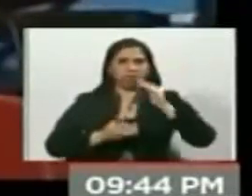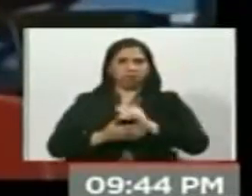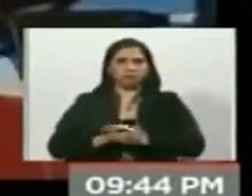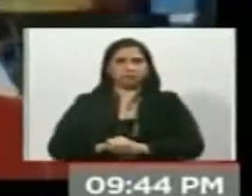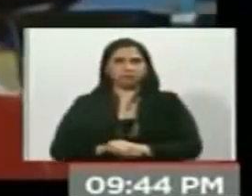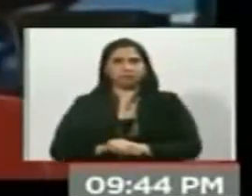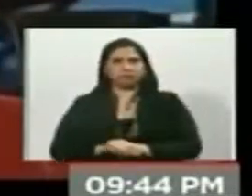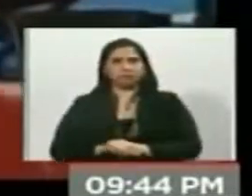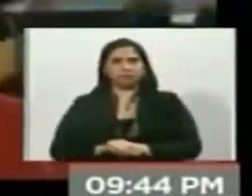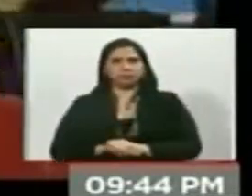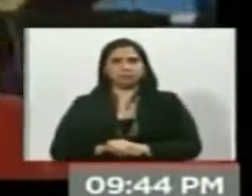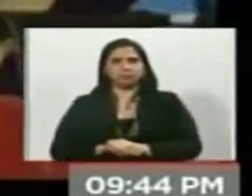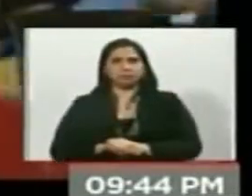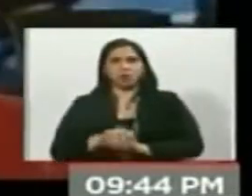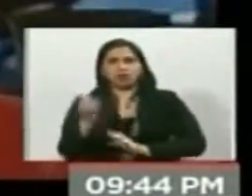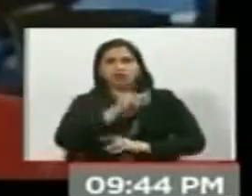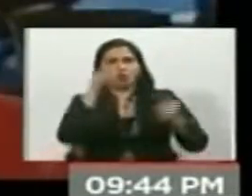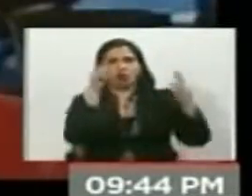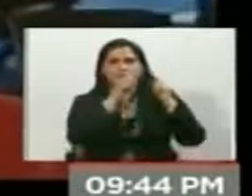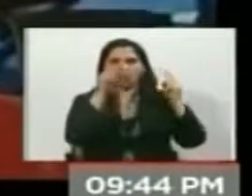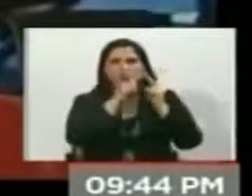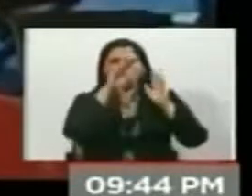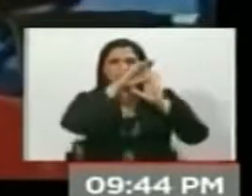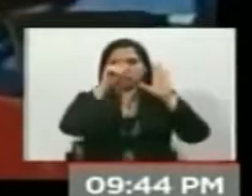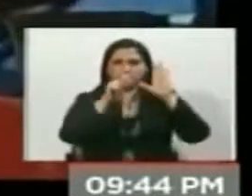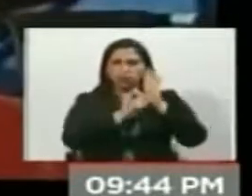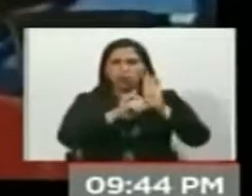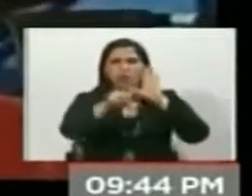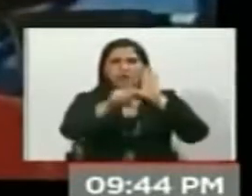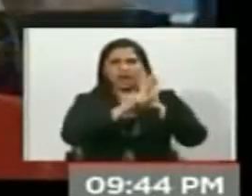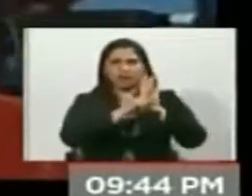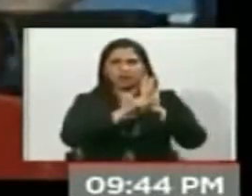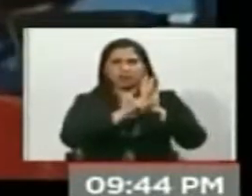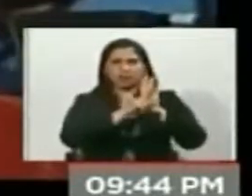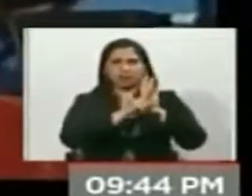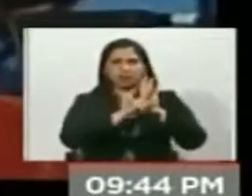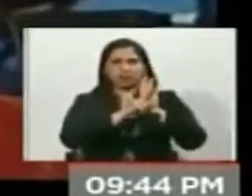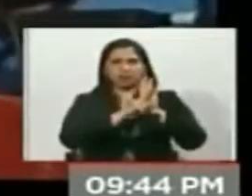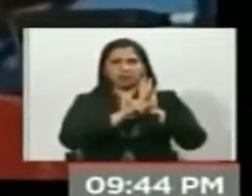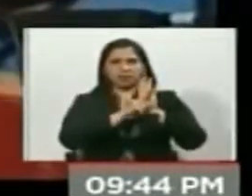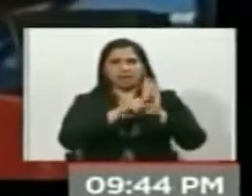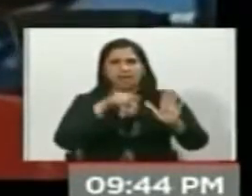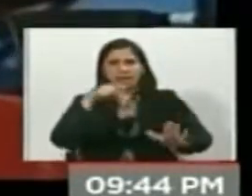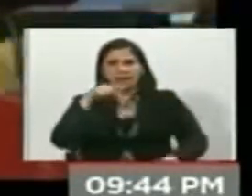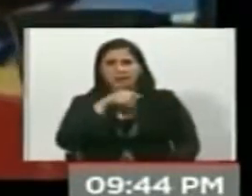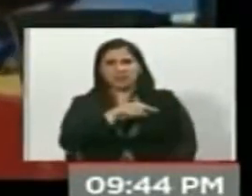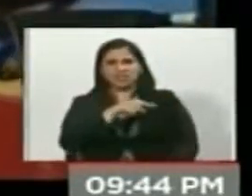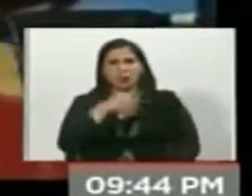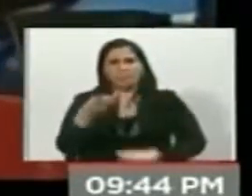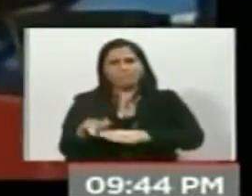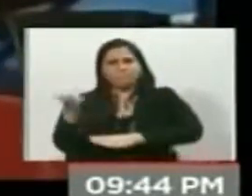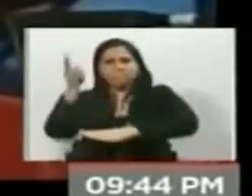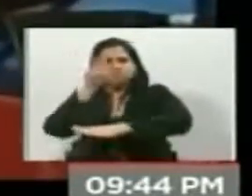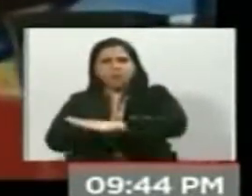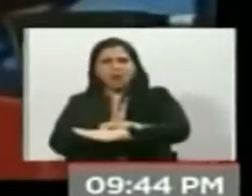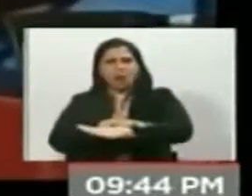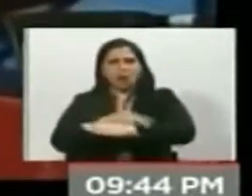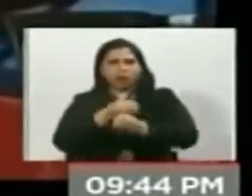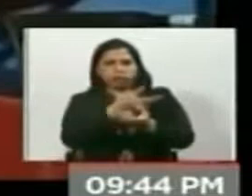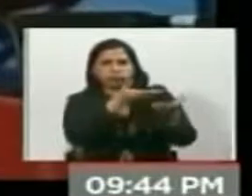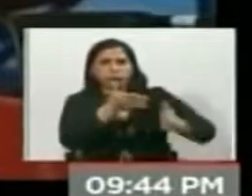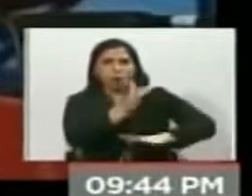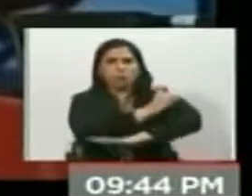del desconocimiento a la Constitución y a las leyes, sería peor para ellos,